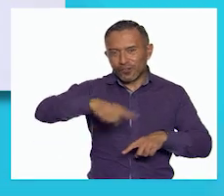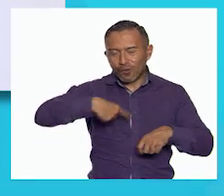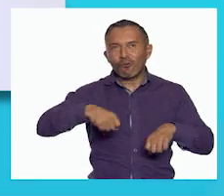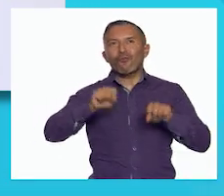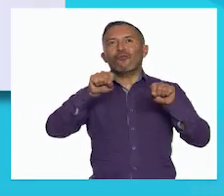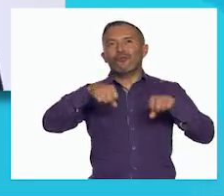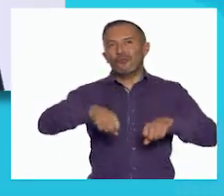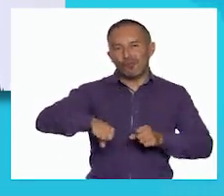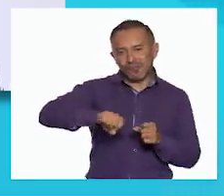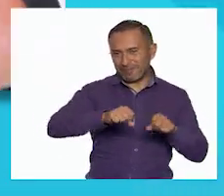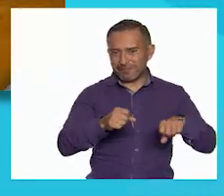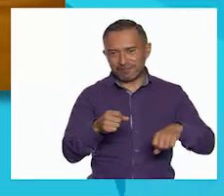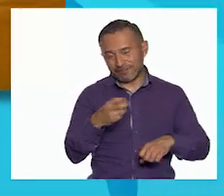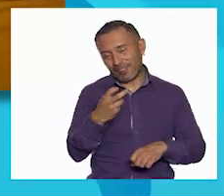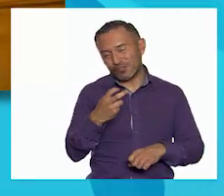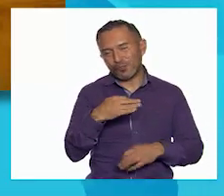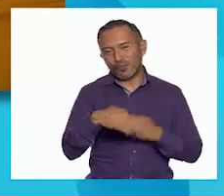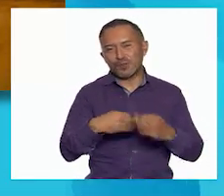Muchas gracias.